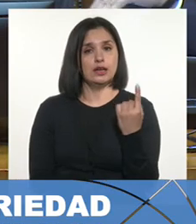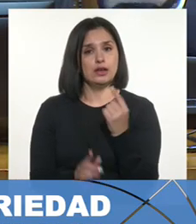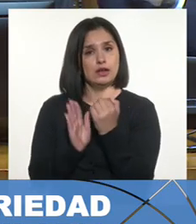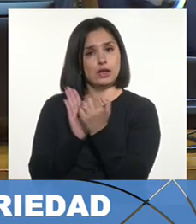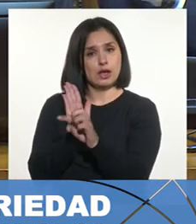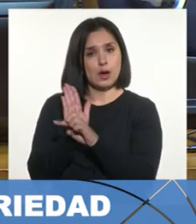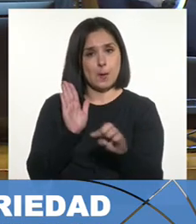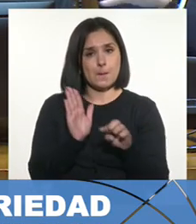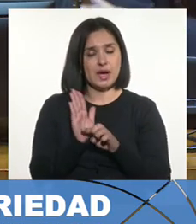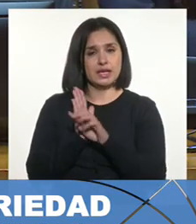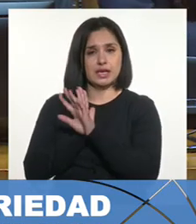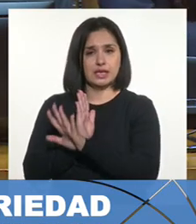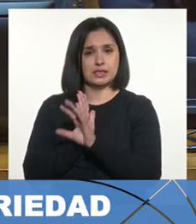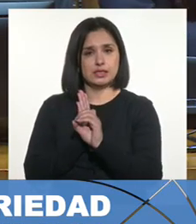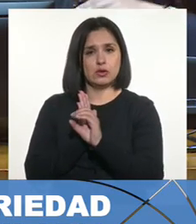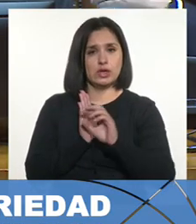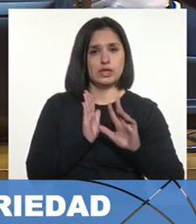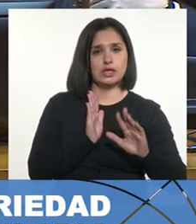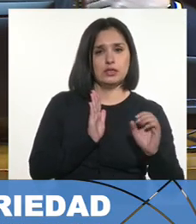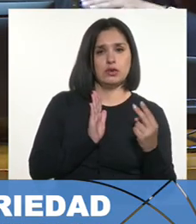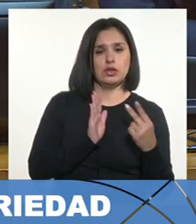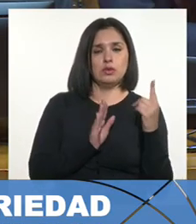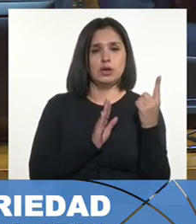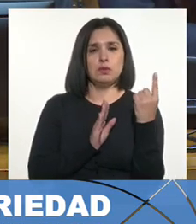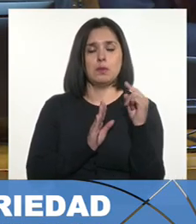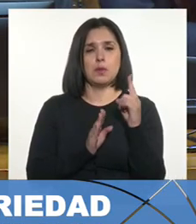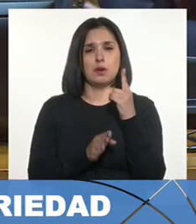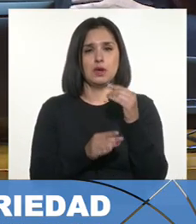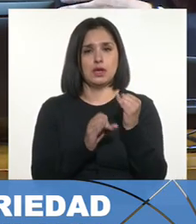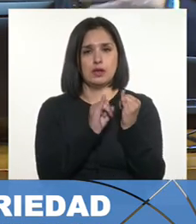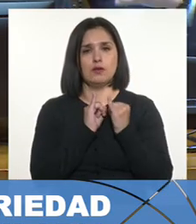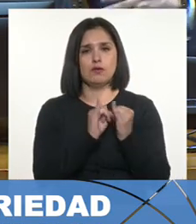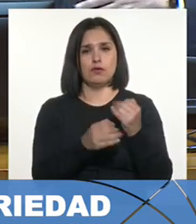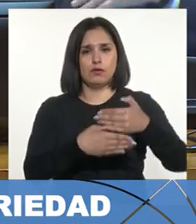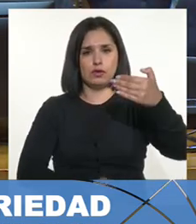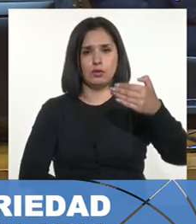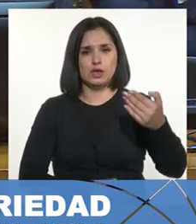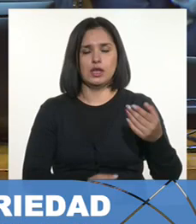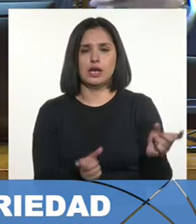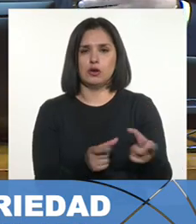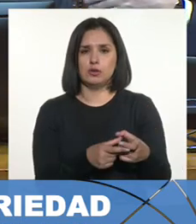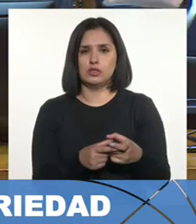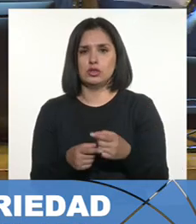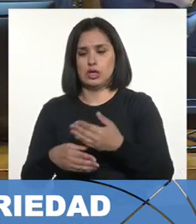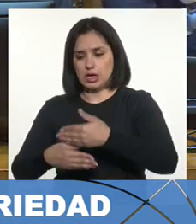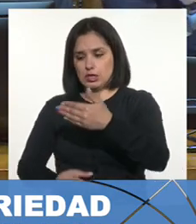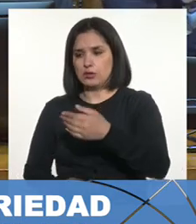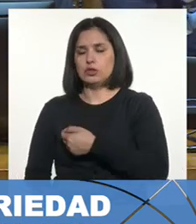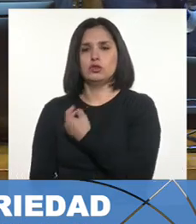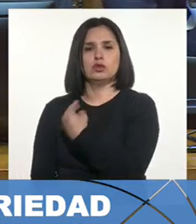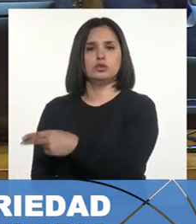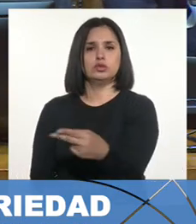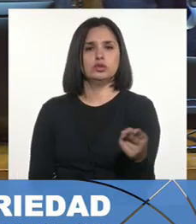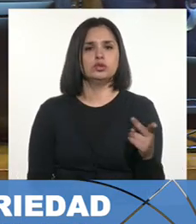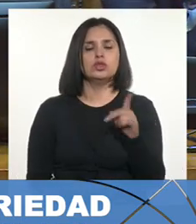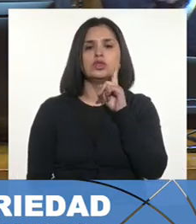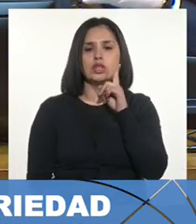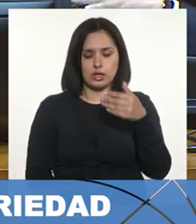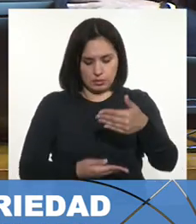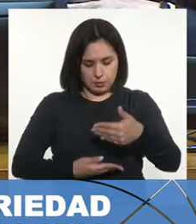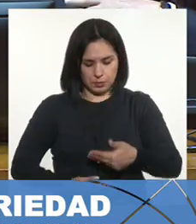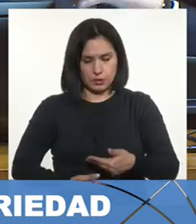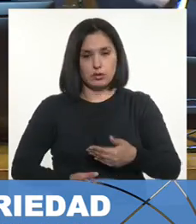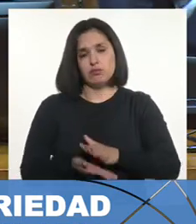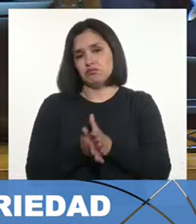páginas 50 52 del primer informe de la comisión y en el boletín comparado que sus señorías tienen a su disposición